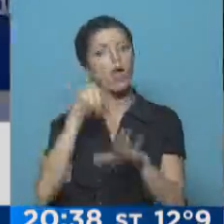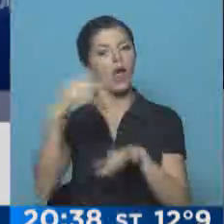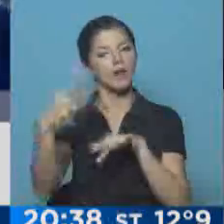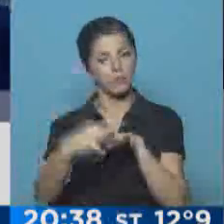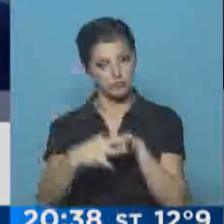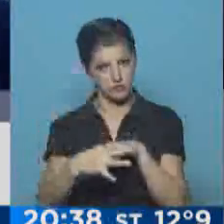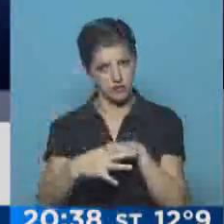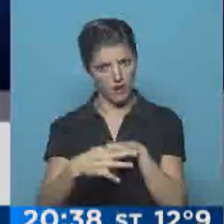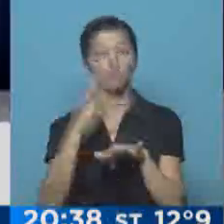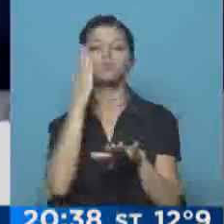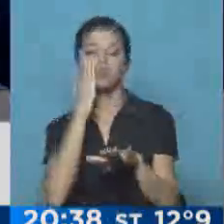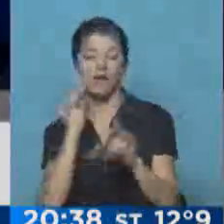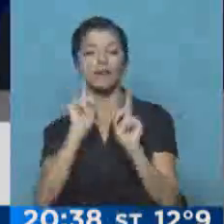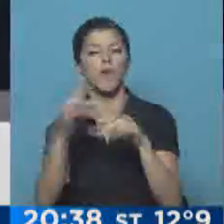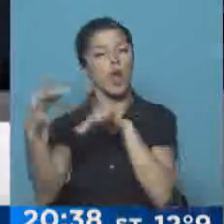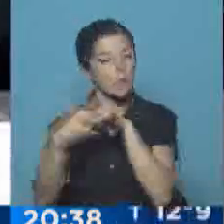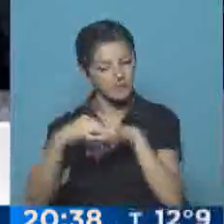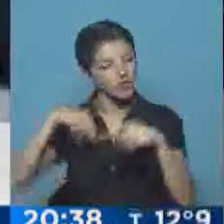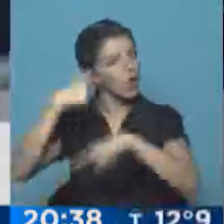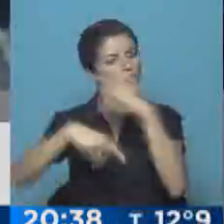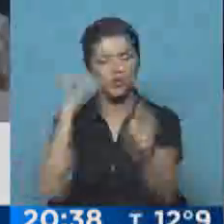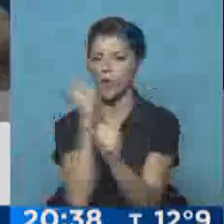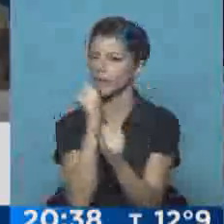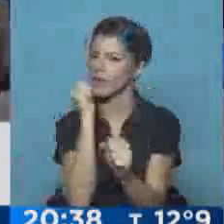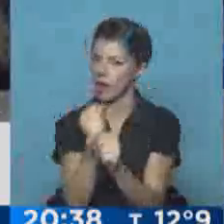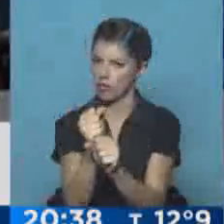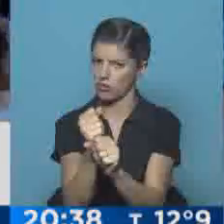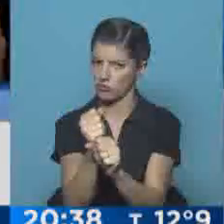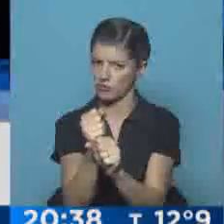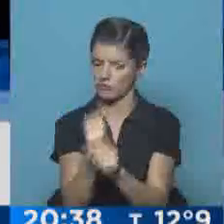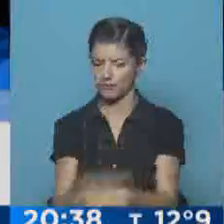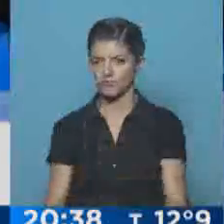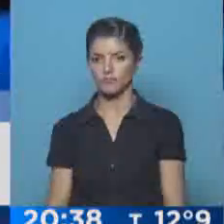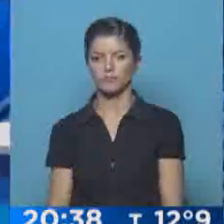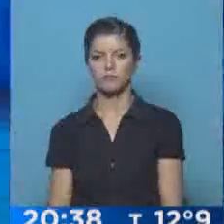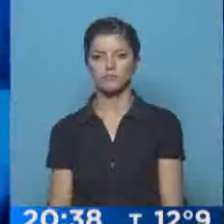una gran humildad y un gran compromiso de seguir trabajando de esta manera.